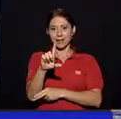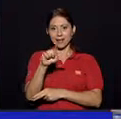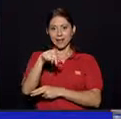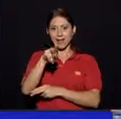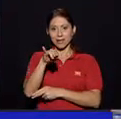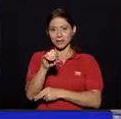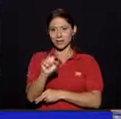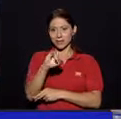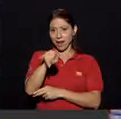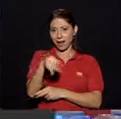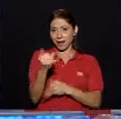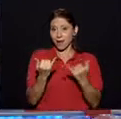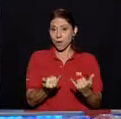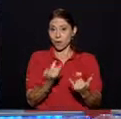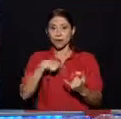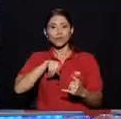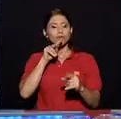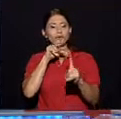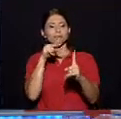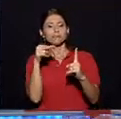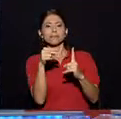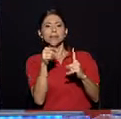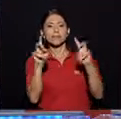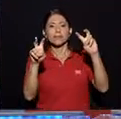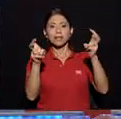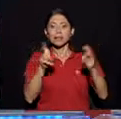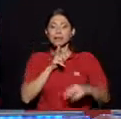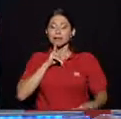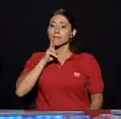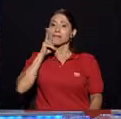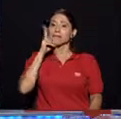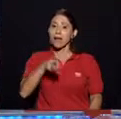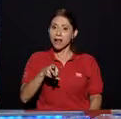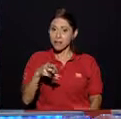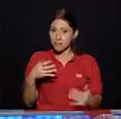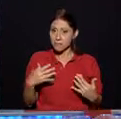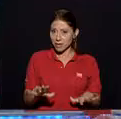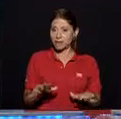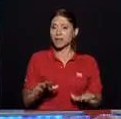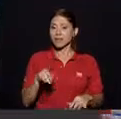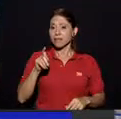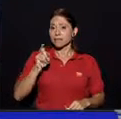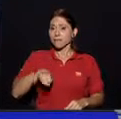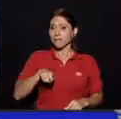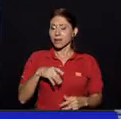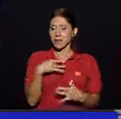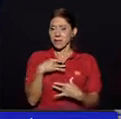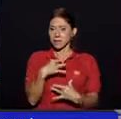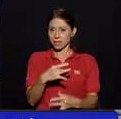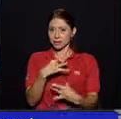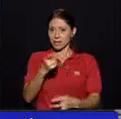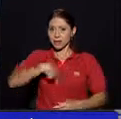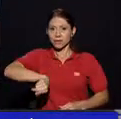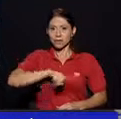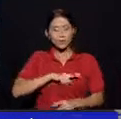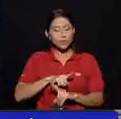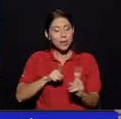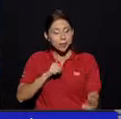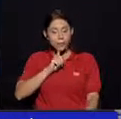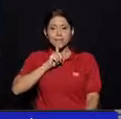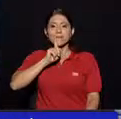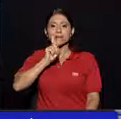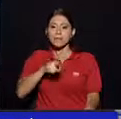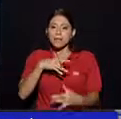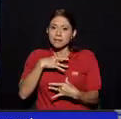Jara y en este momento vamos a darle una mirada a un tema que realmente debería interesarnos, pero de